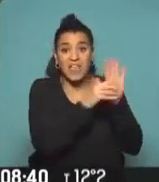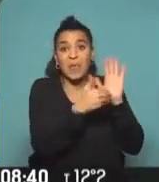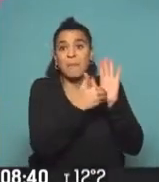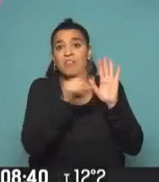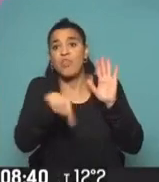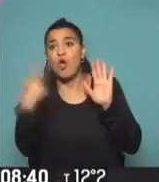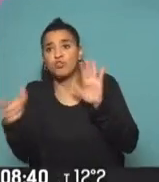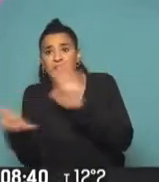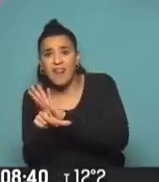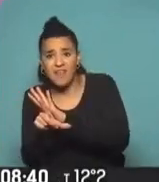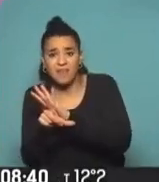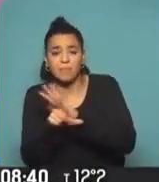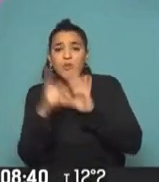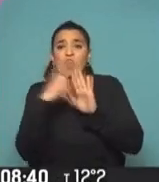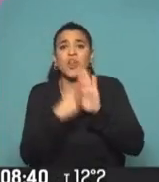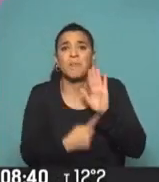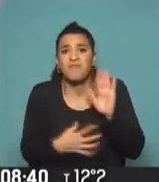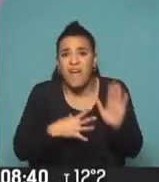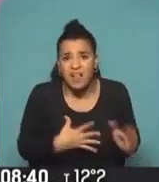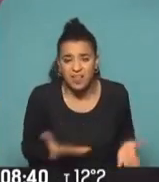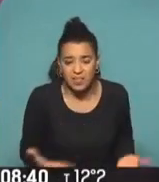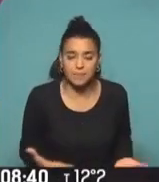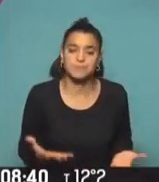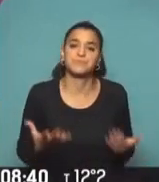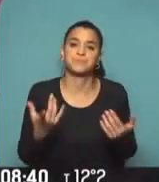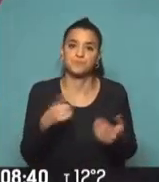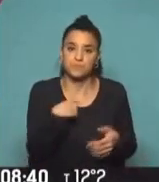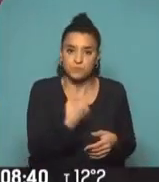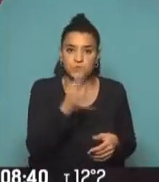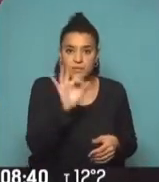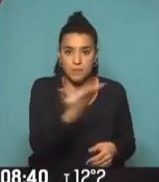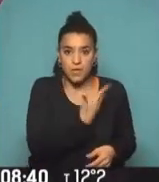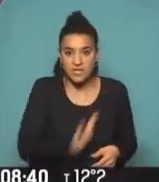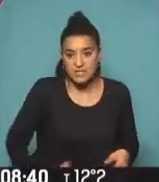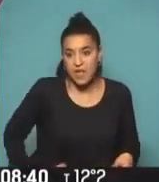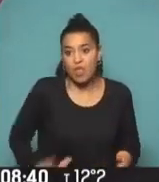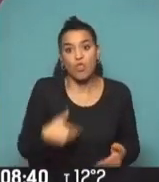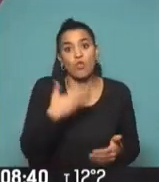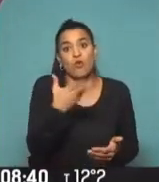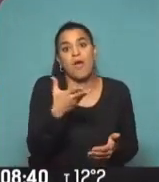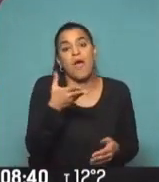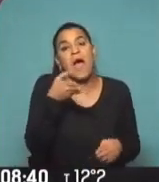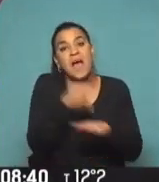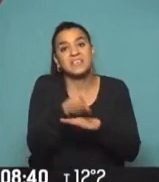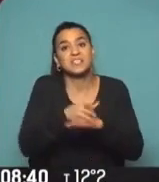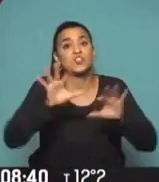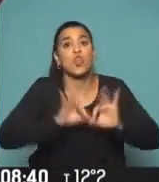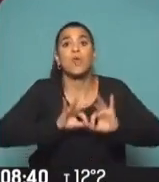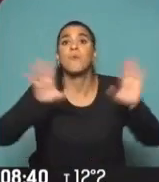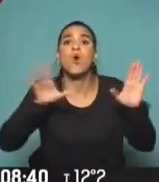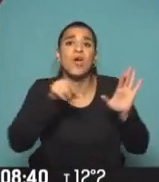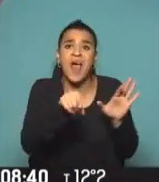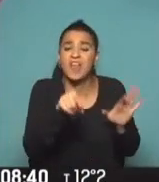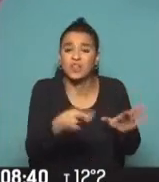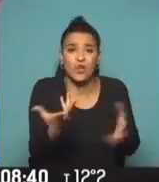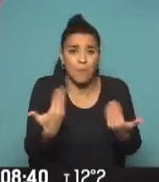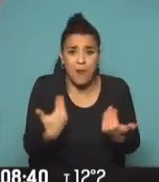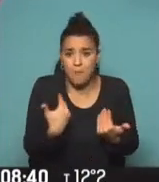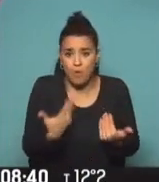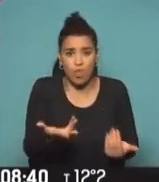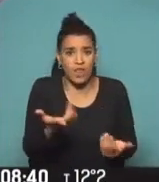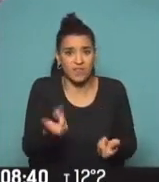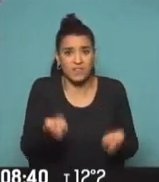otra y que no está reglamentada entonces sabemos que el estado no garantiza el acceso democrático para el usuario